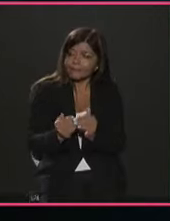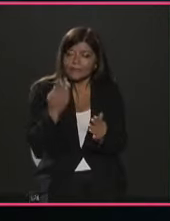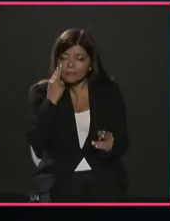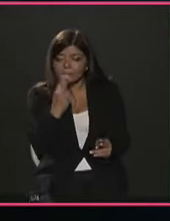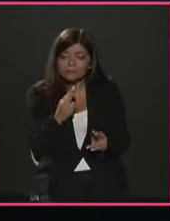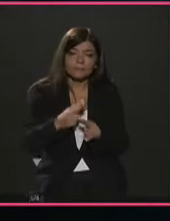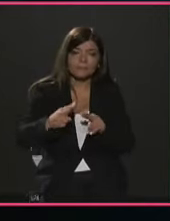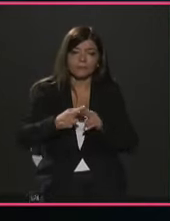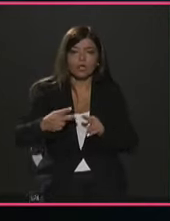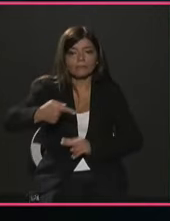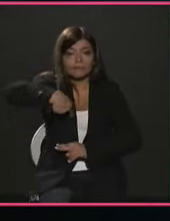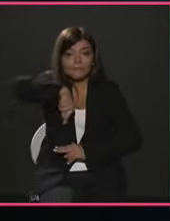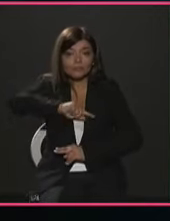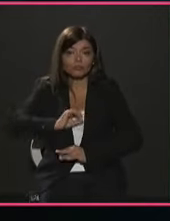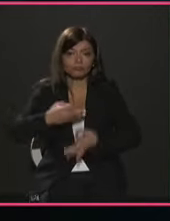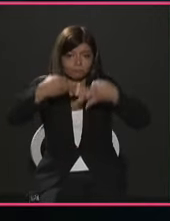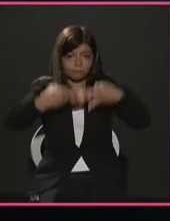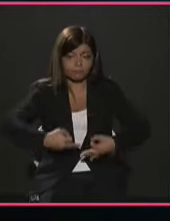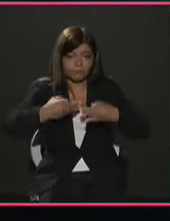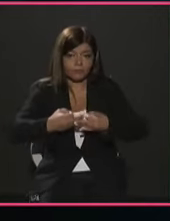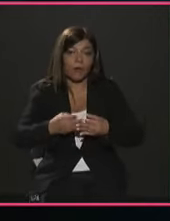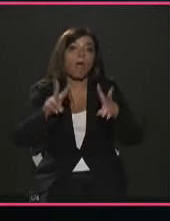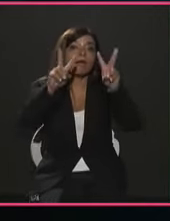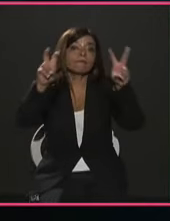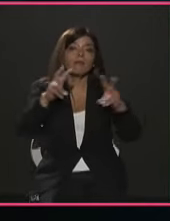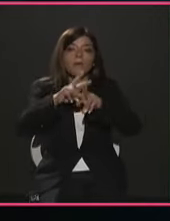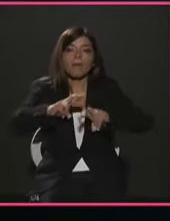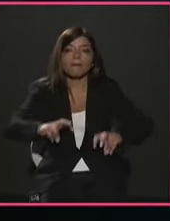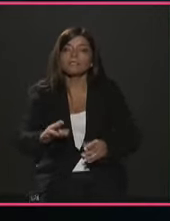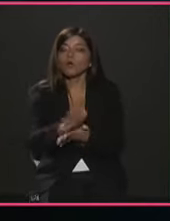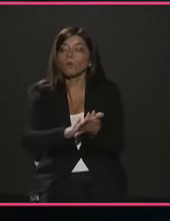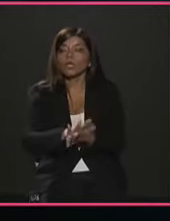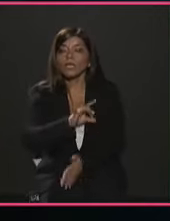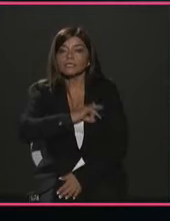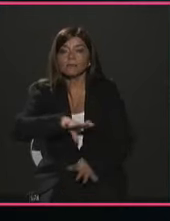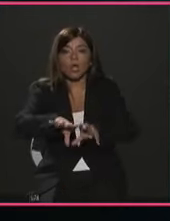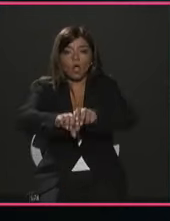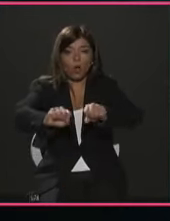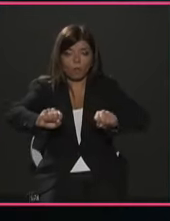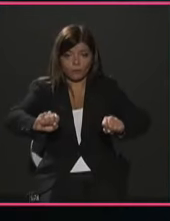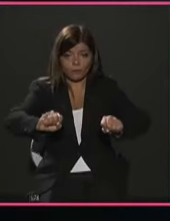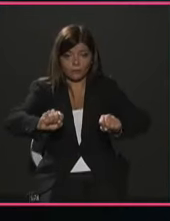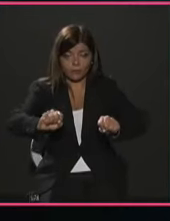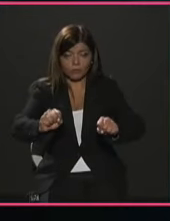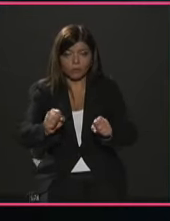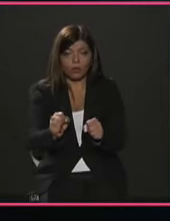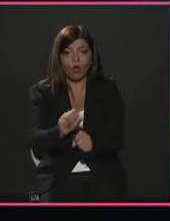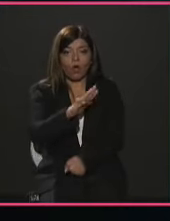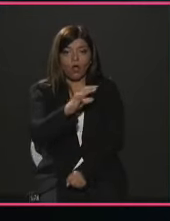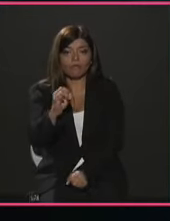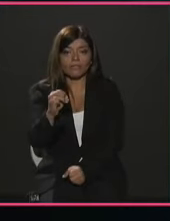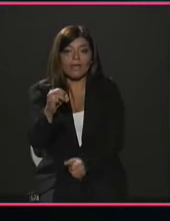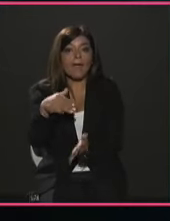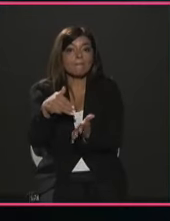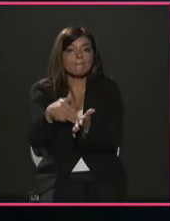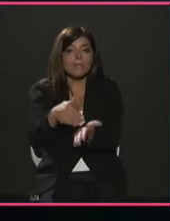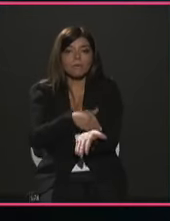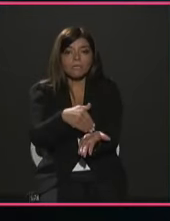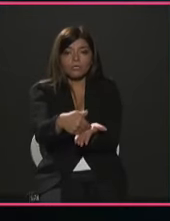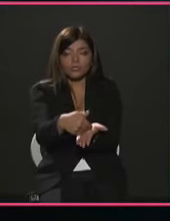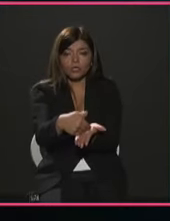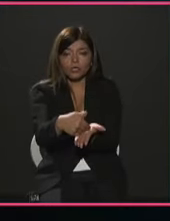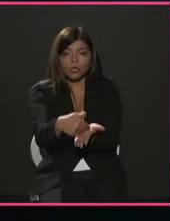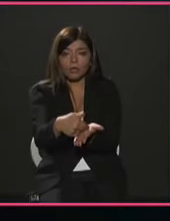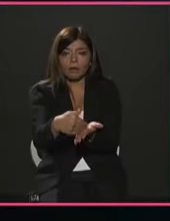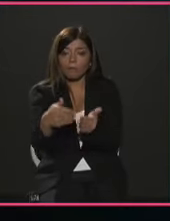haciendo concretamente en materia de investigación por ejemplo chile se ha comprometido con 90,000 millones de de pesos